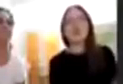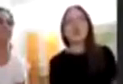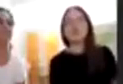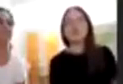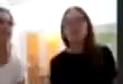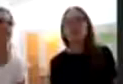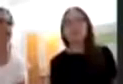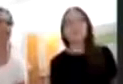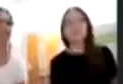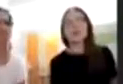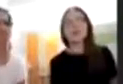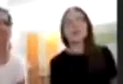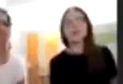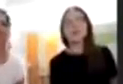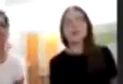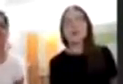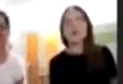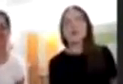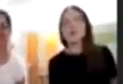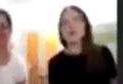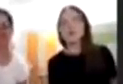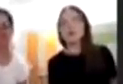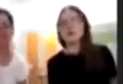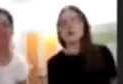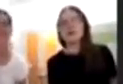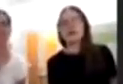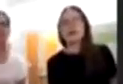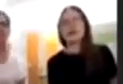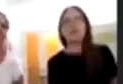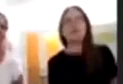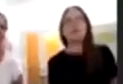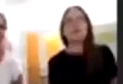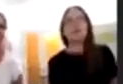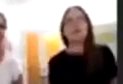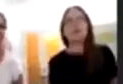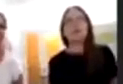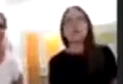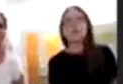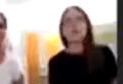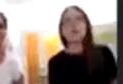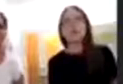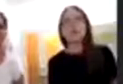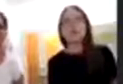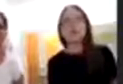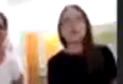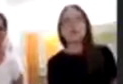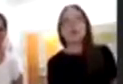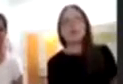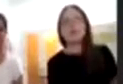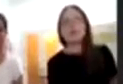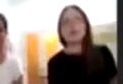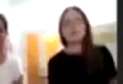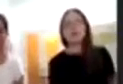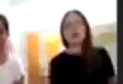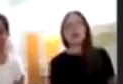Regina y con Julia venimos a compartir un trabajo que desarrollamos sobre